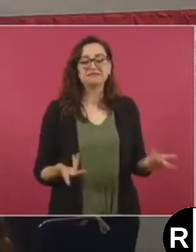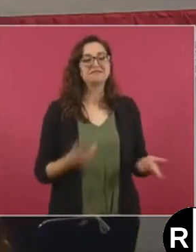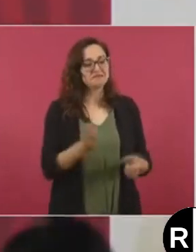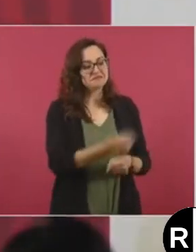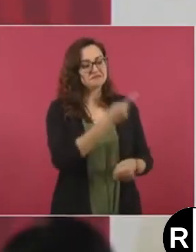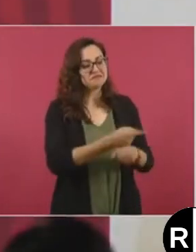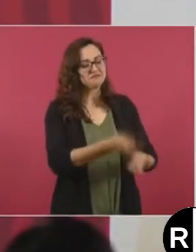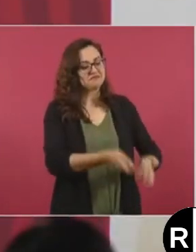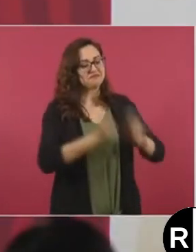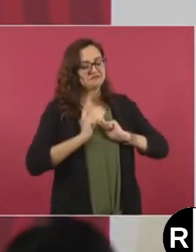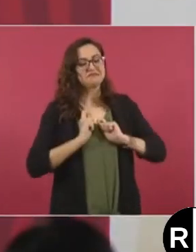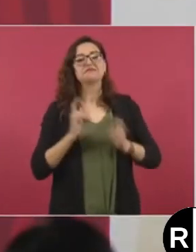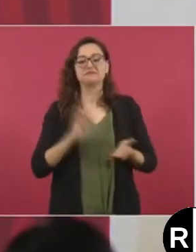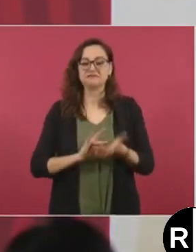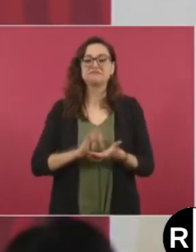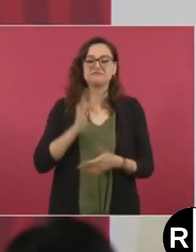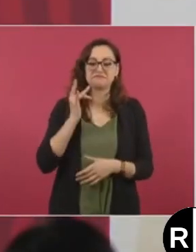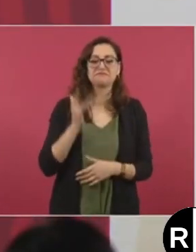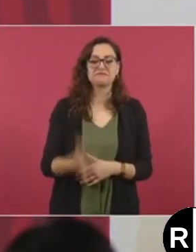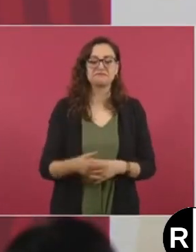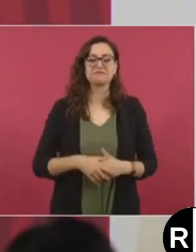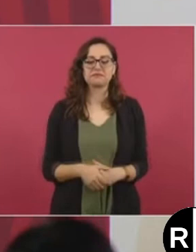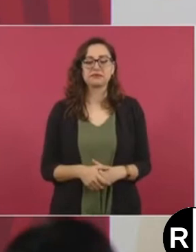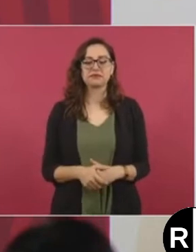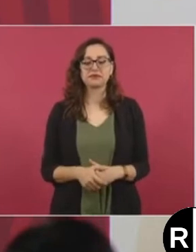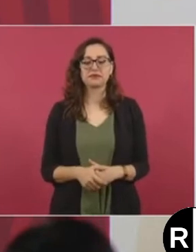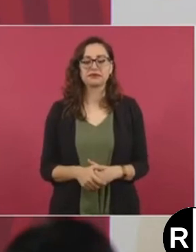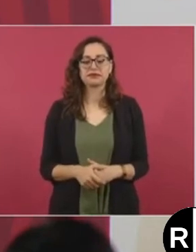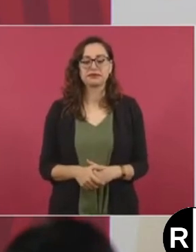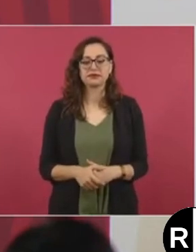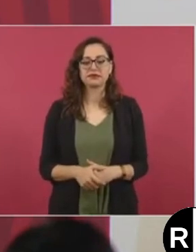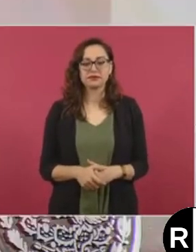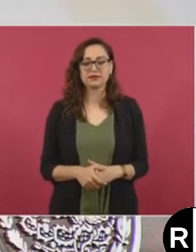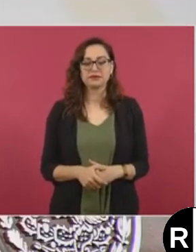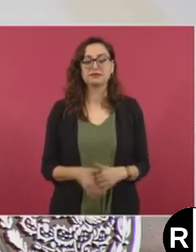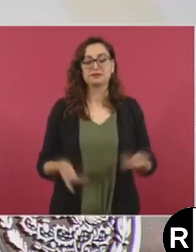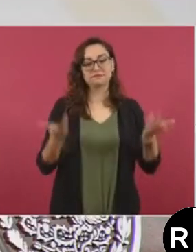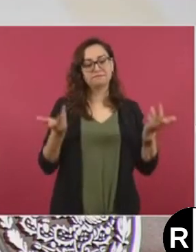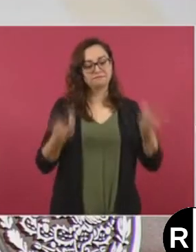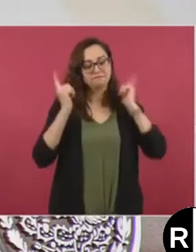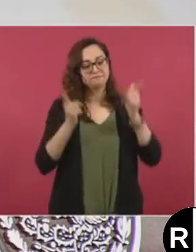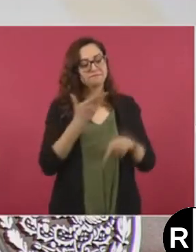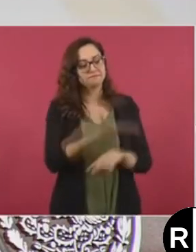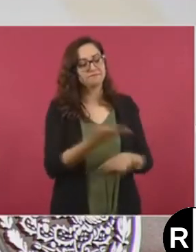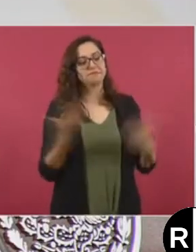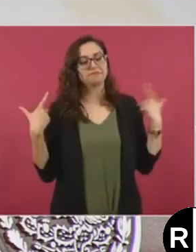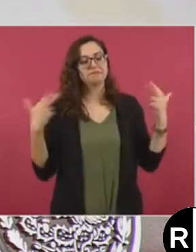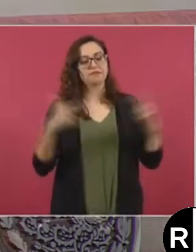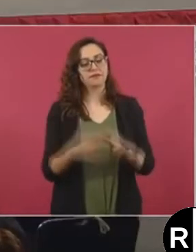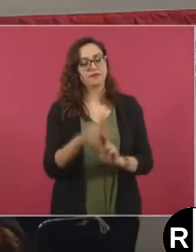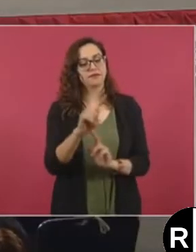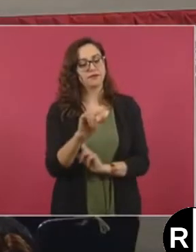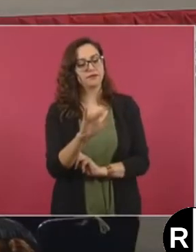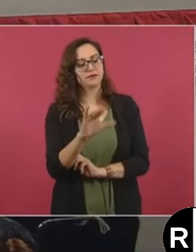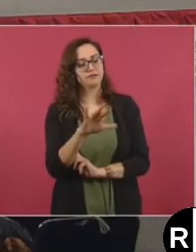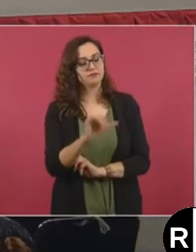Y también le deseo y sé que le va a ir muy bien a nuestra compañera, la maestra Leticia Ramírez